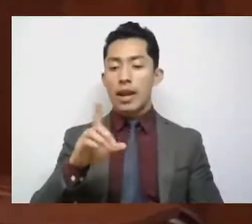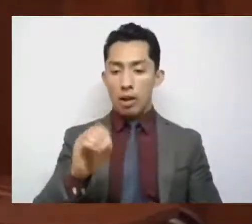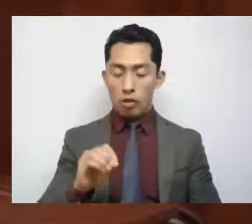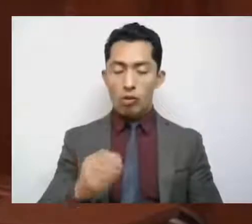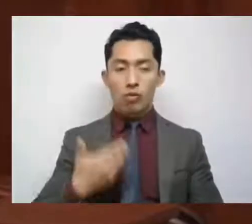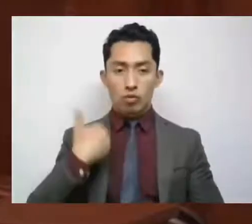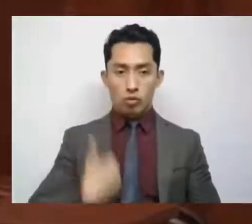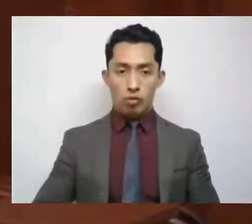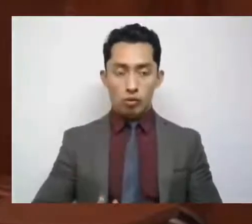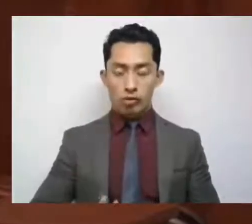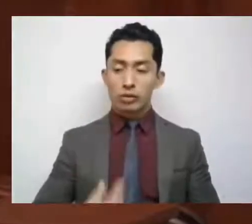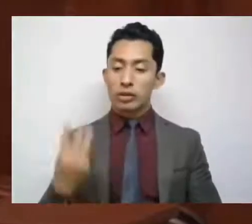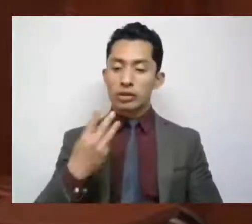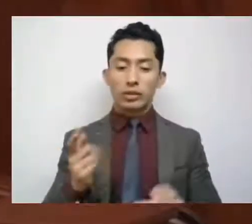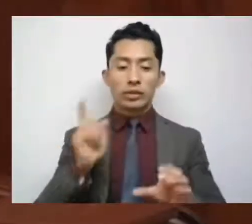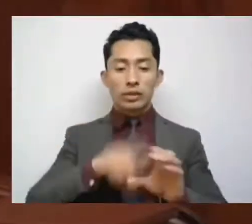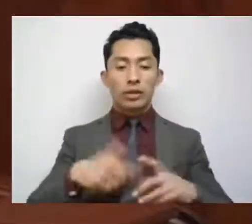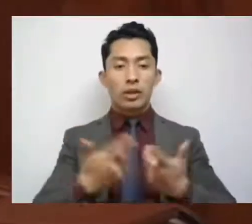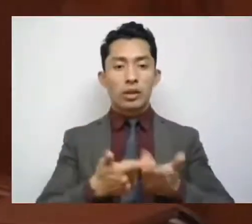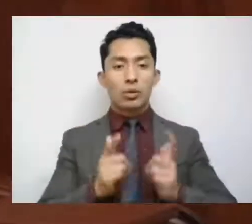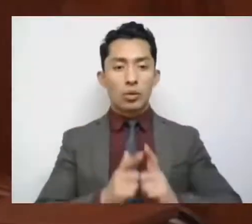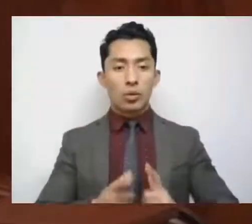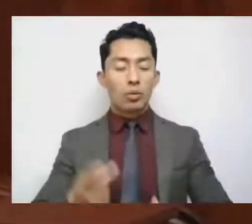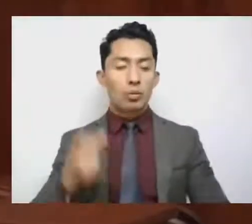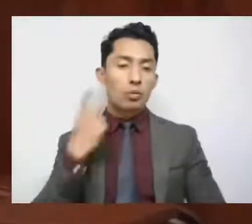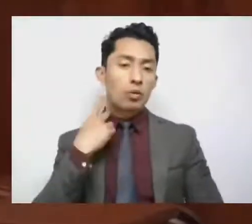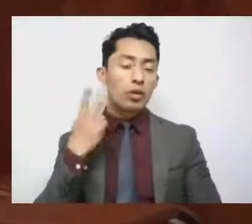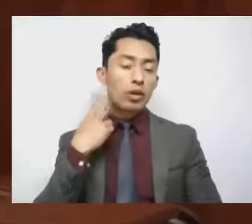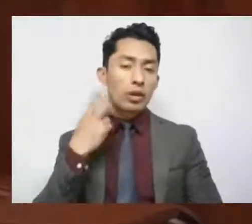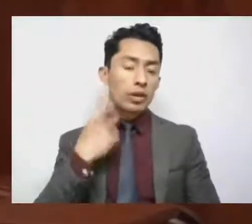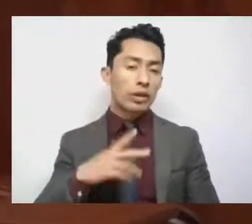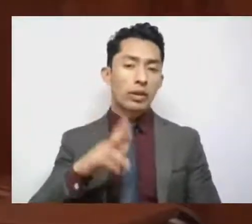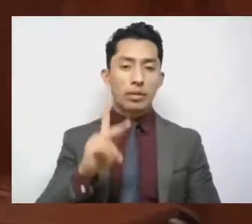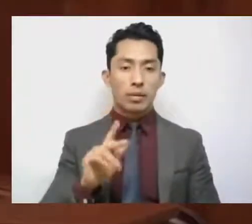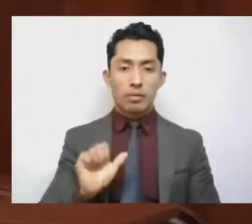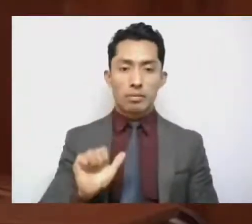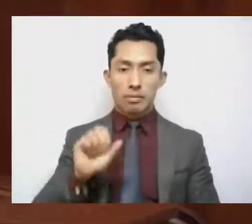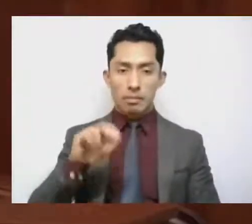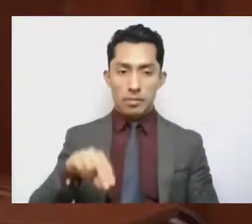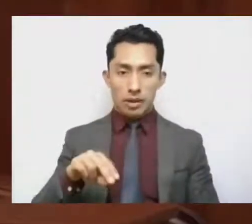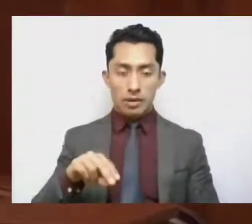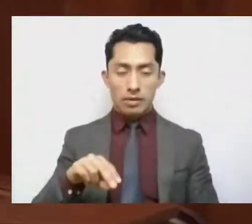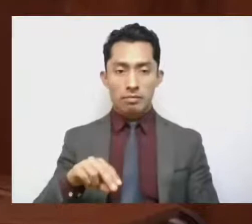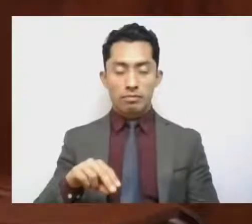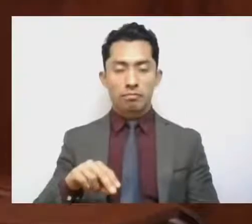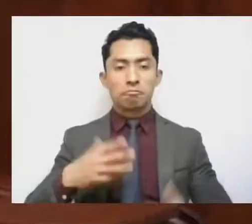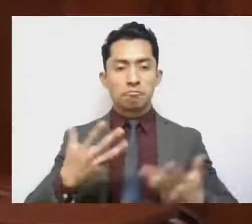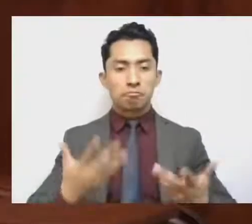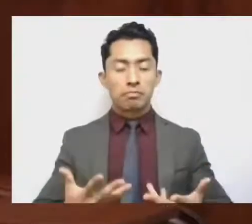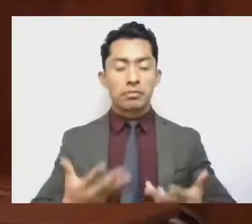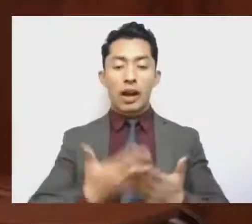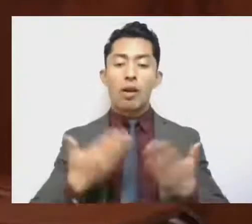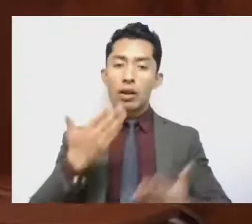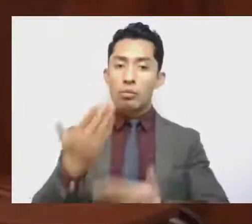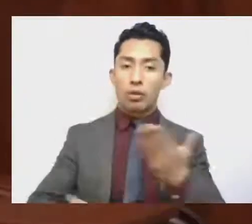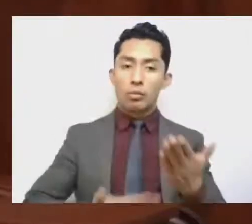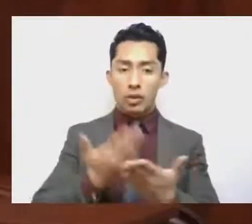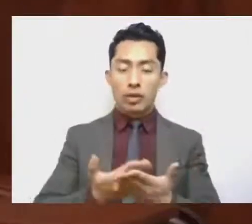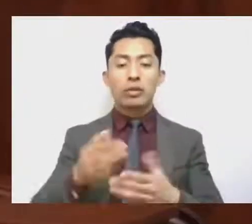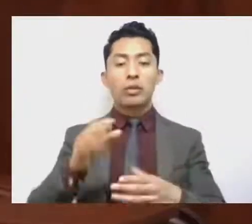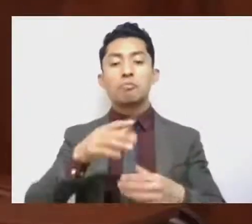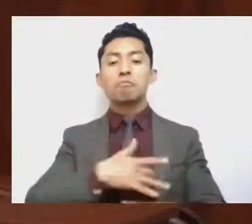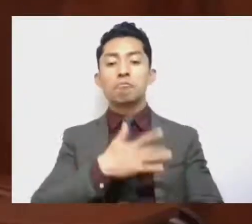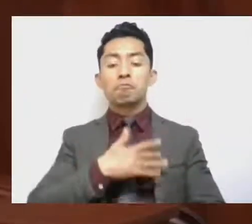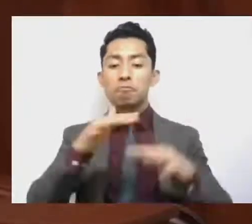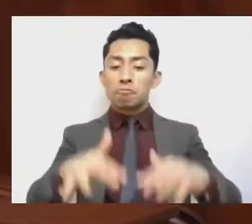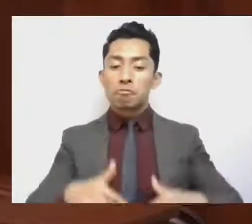Voz, integrantes del grupo parlamentario del Partido Acción Nacional, sometemos a consideración de esta honorable